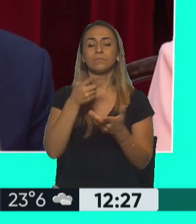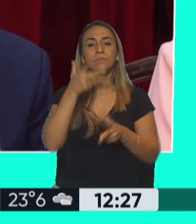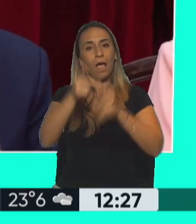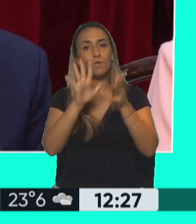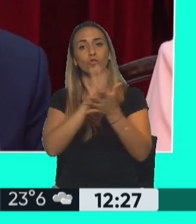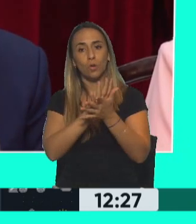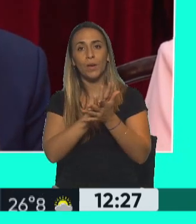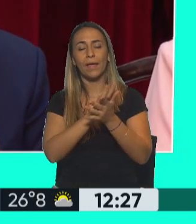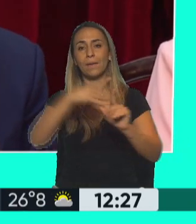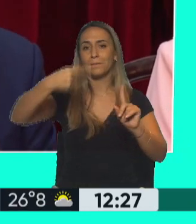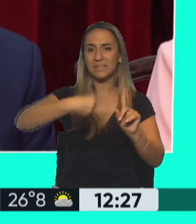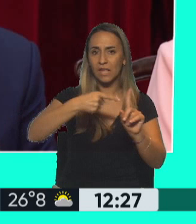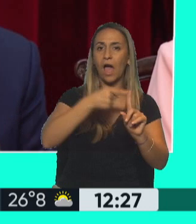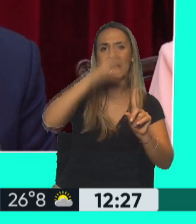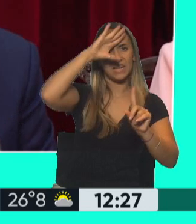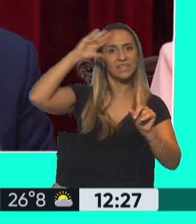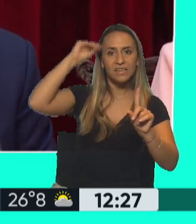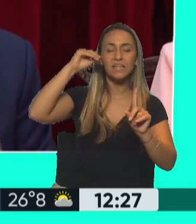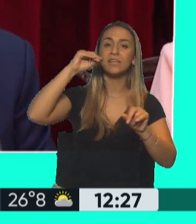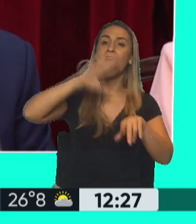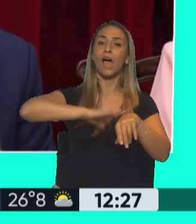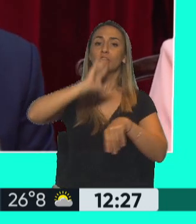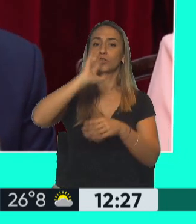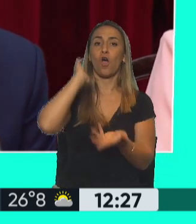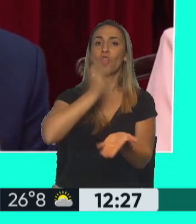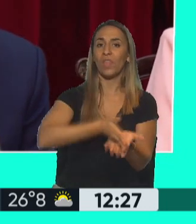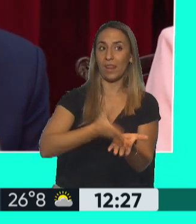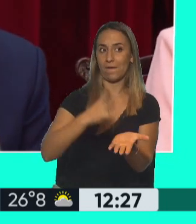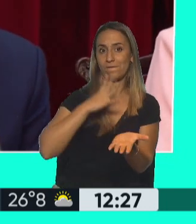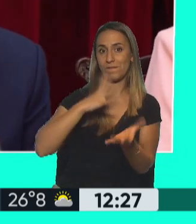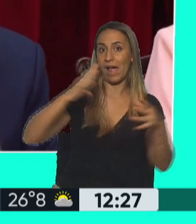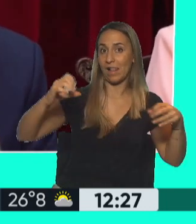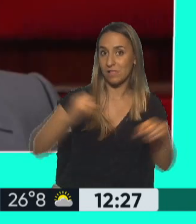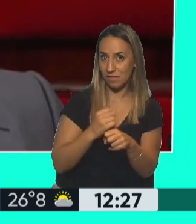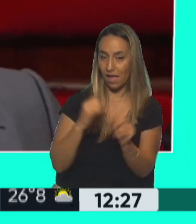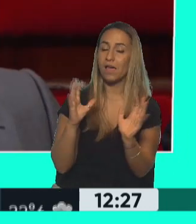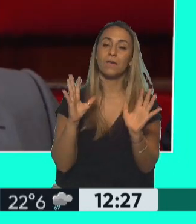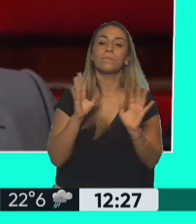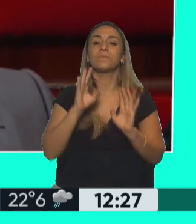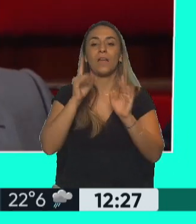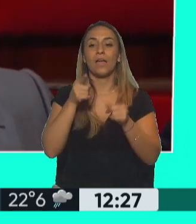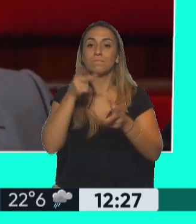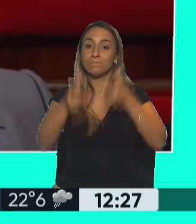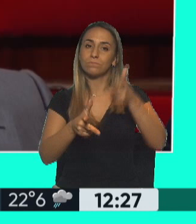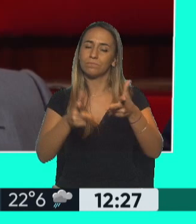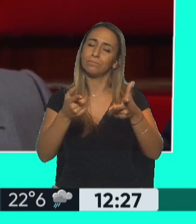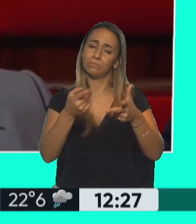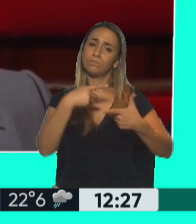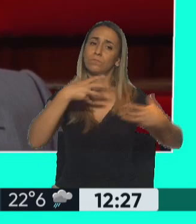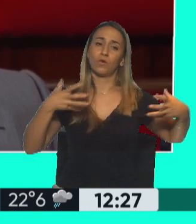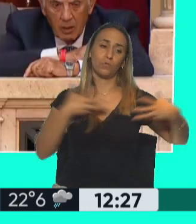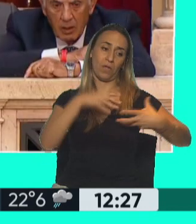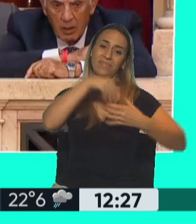y la condena que está todavía allí pendiente. Al referirse a eso, me parece que también marcó una línea interna. Sin duda. ¿No? Sobre Cristina,